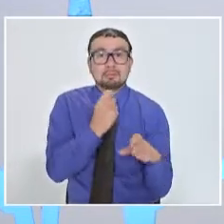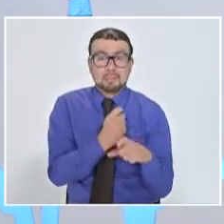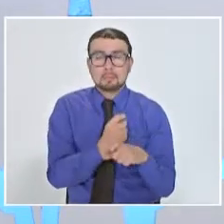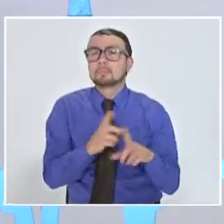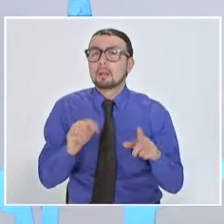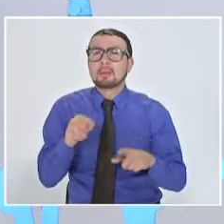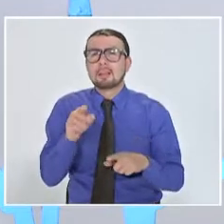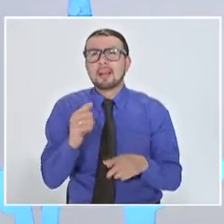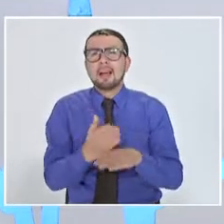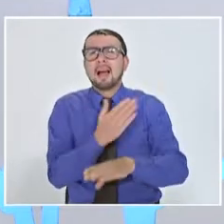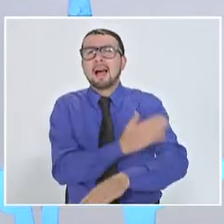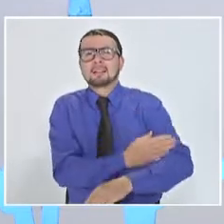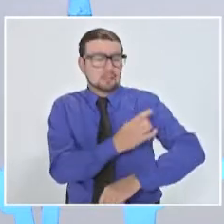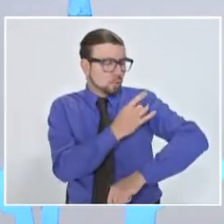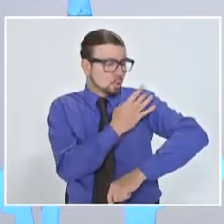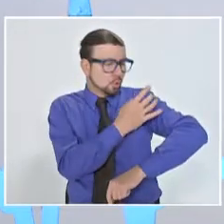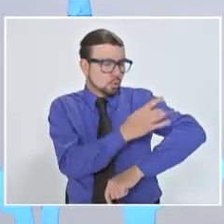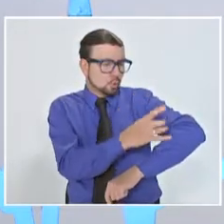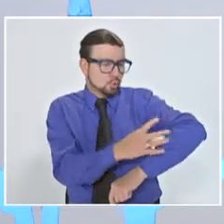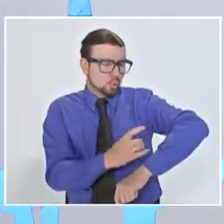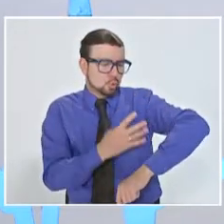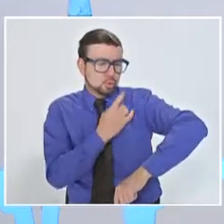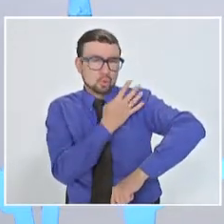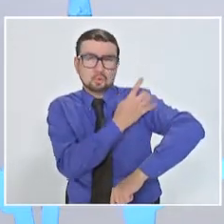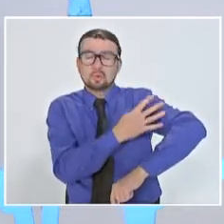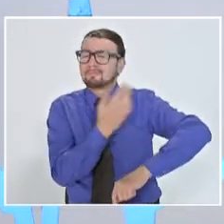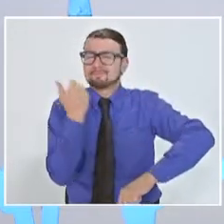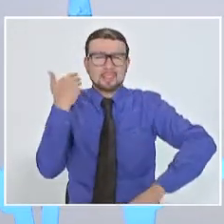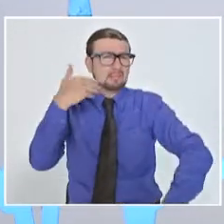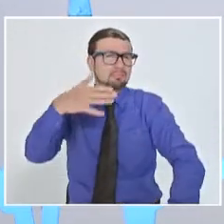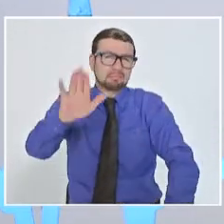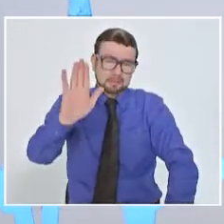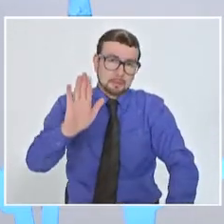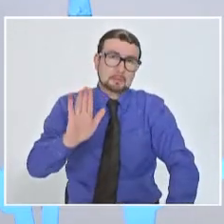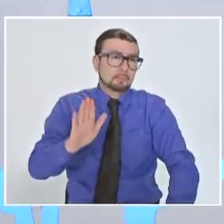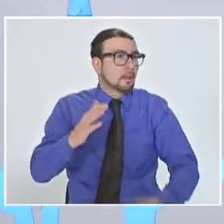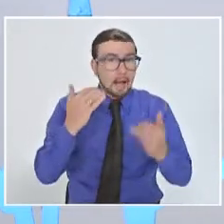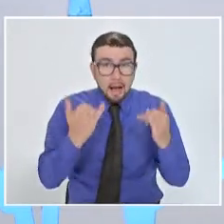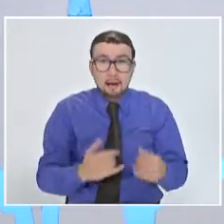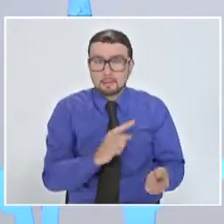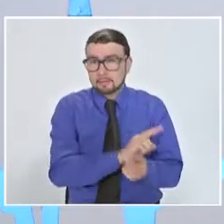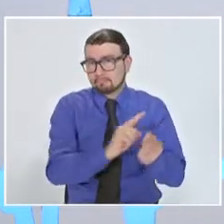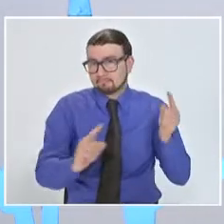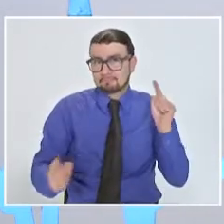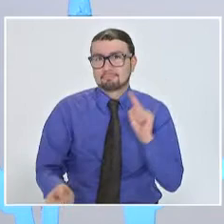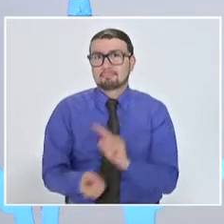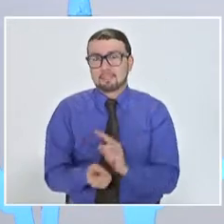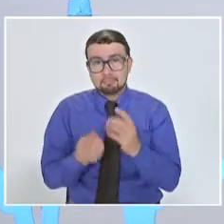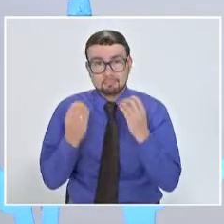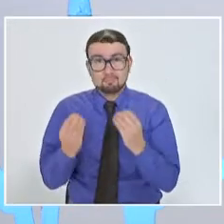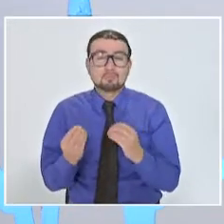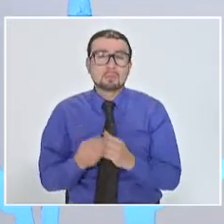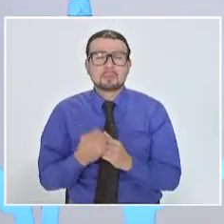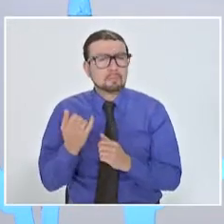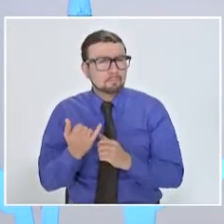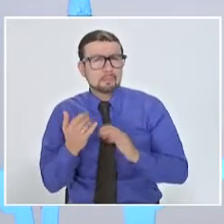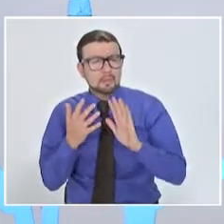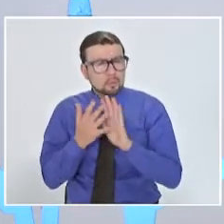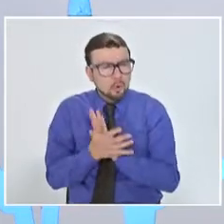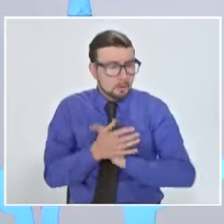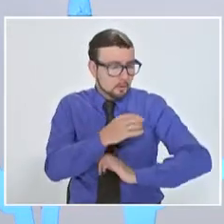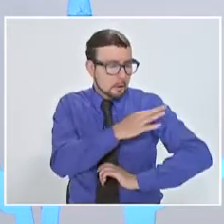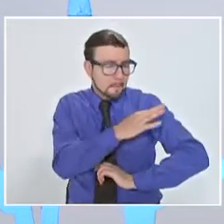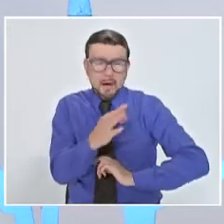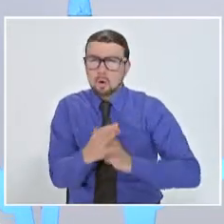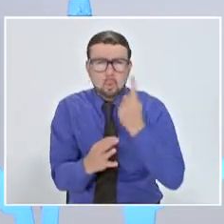Dolores neuríticos que eran de por vida. Eso ha cambiado porque la información que yo